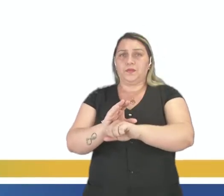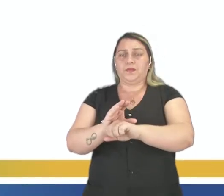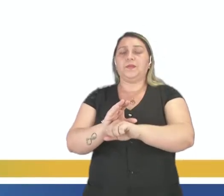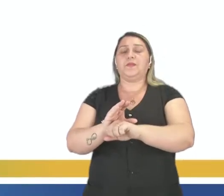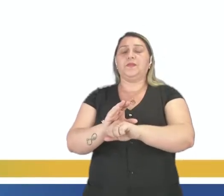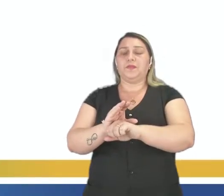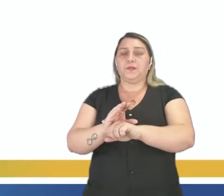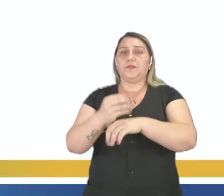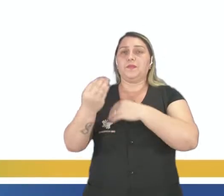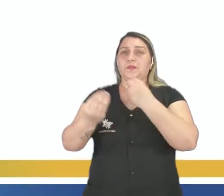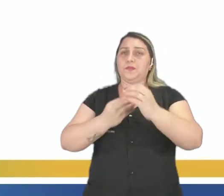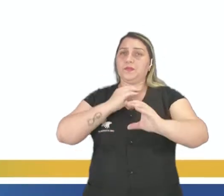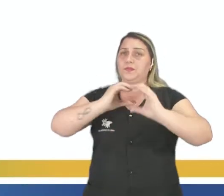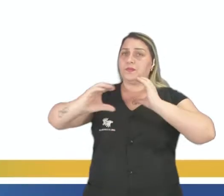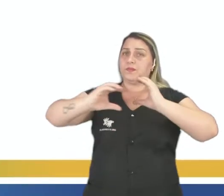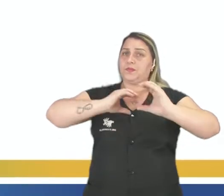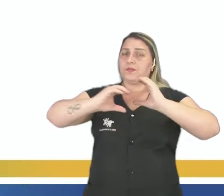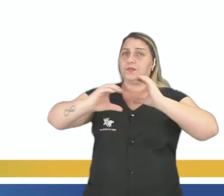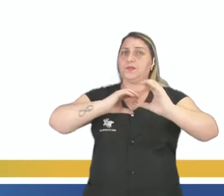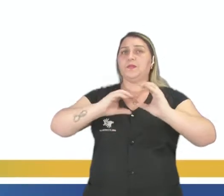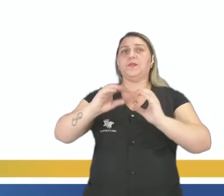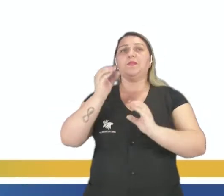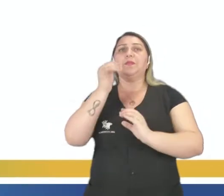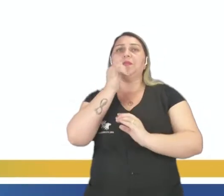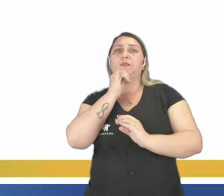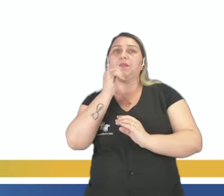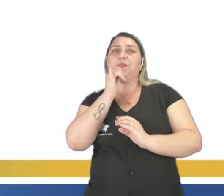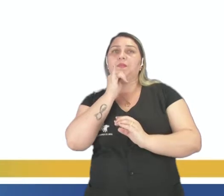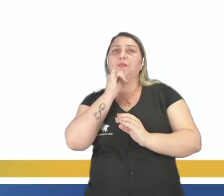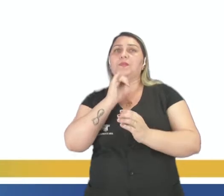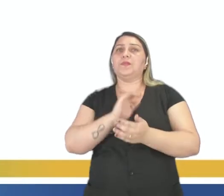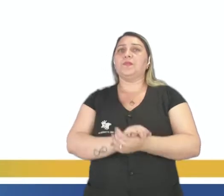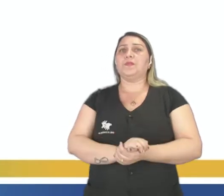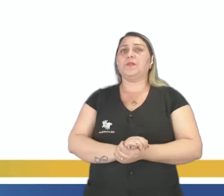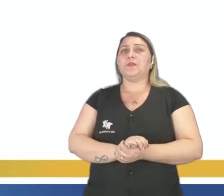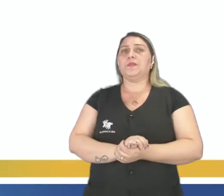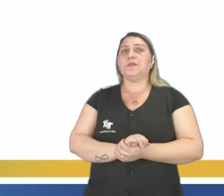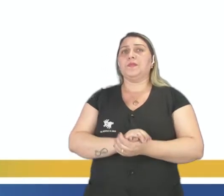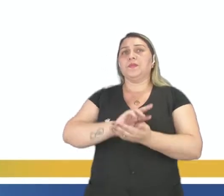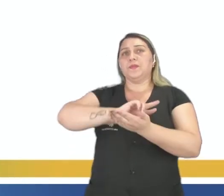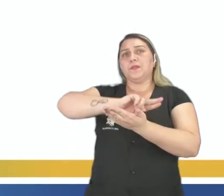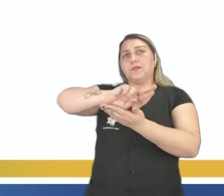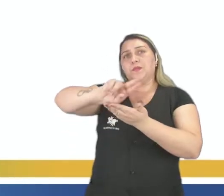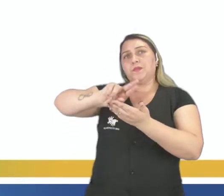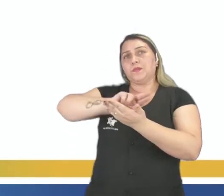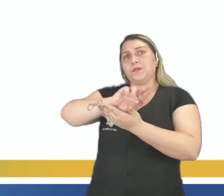funciones comunicativas, como por ejemplo, son innúmeros.